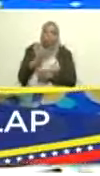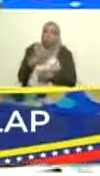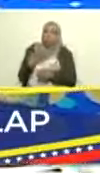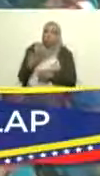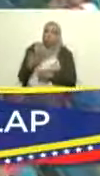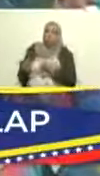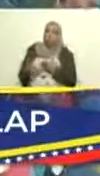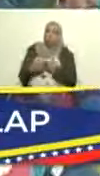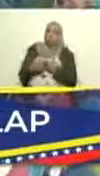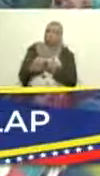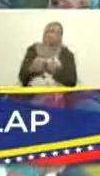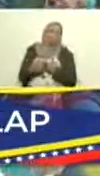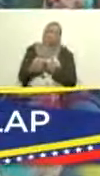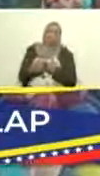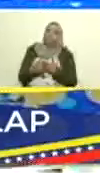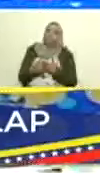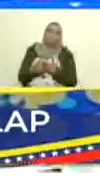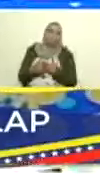Mírenme en los ojos.